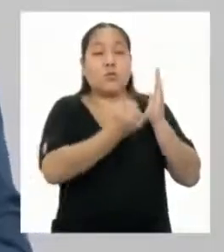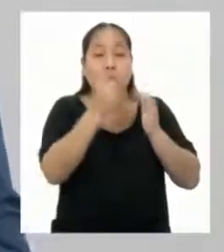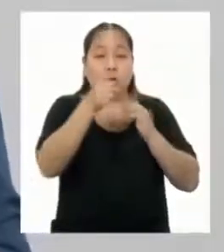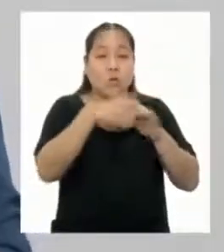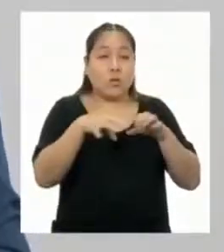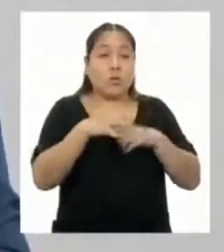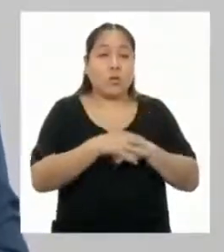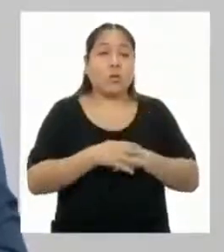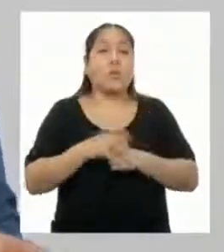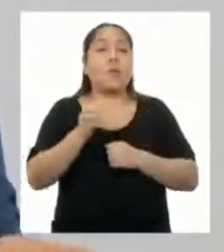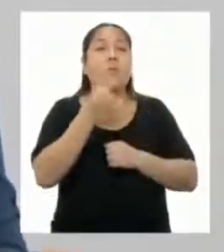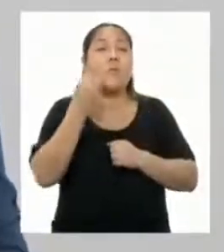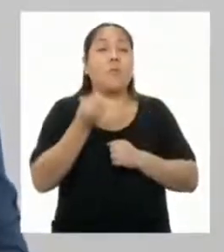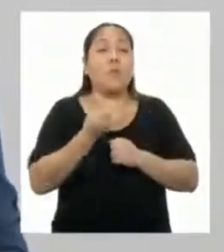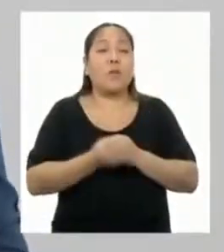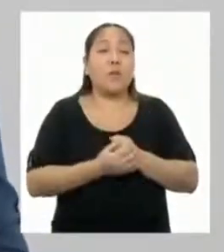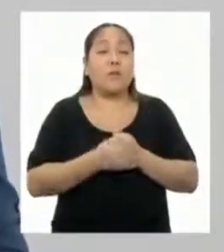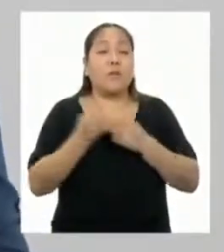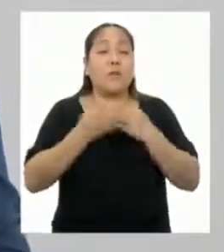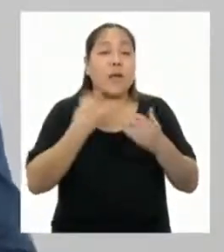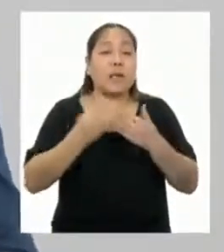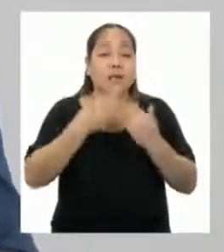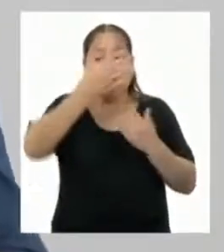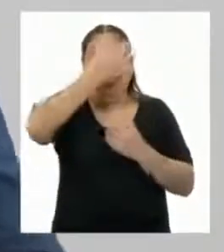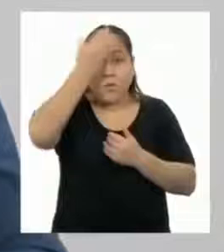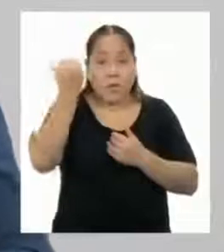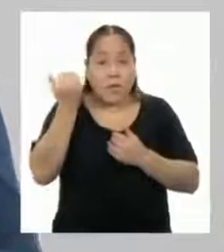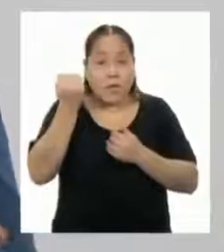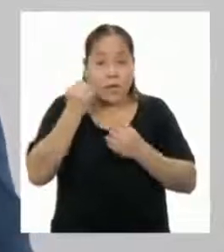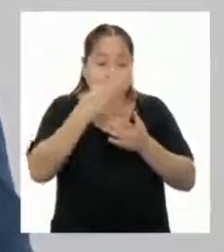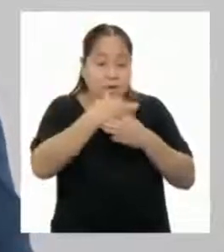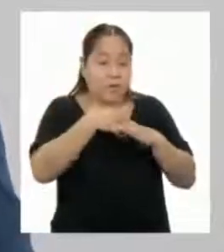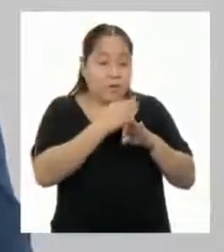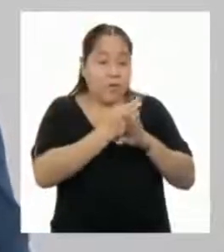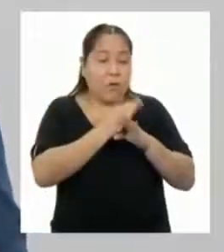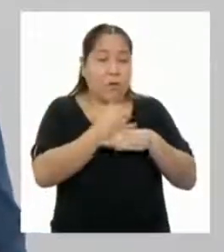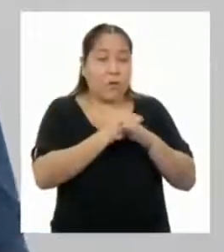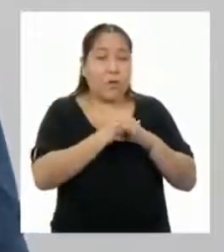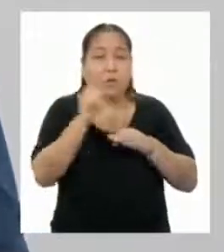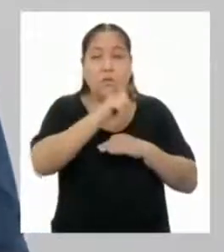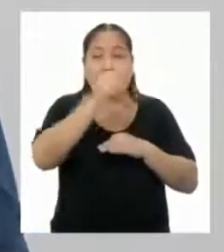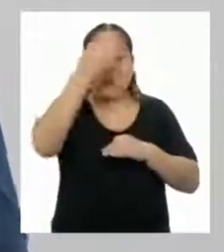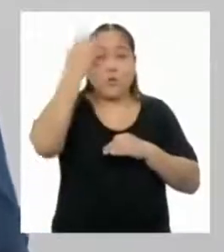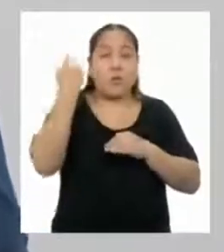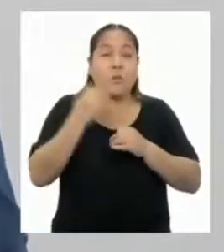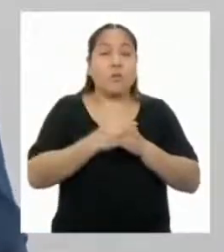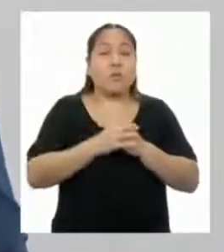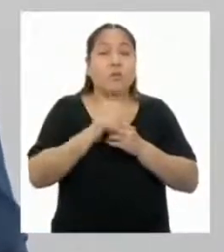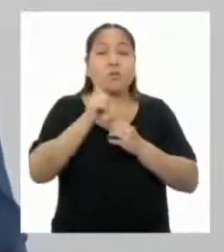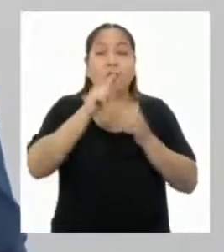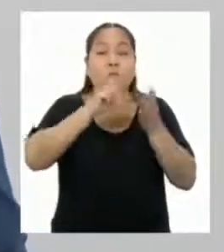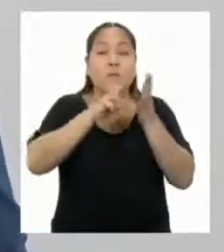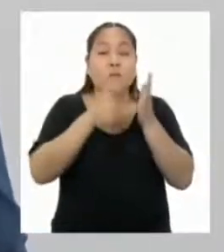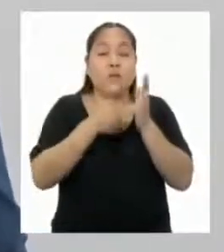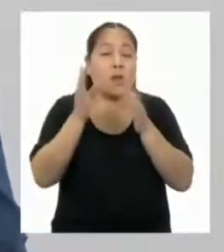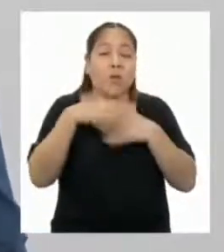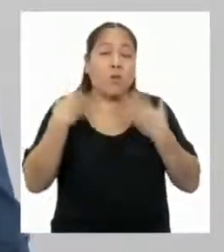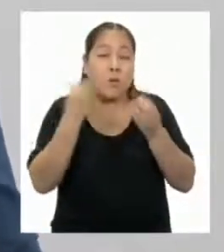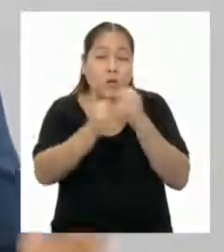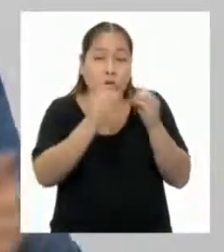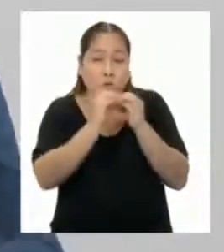Porque es muy fácil de olvidarse las fórmulas. Y si las olvidas, no quiere decir que no puedes resolver una